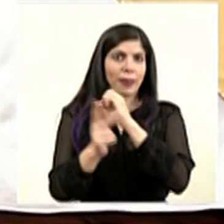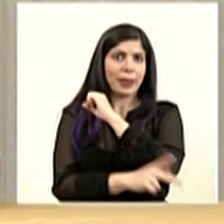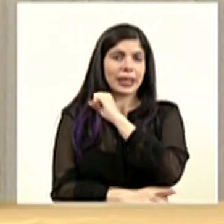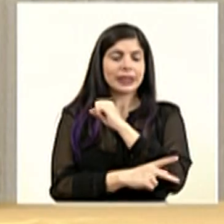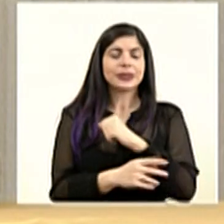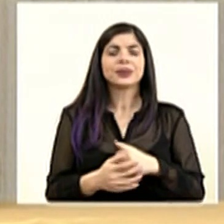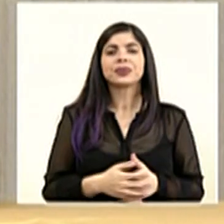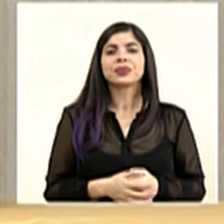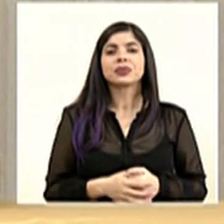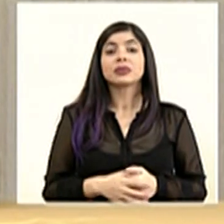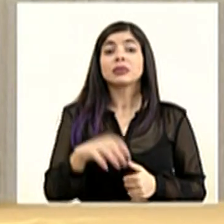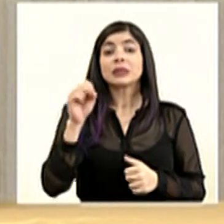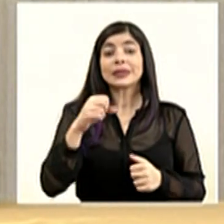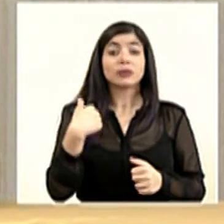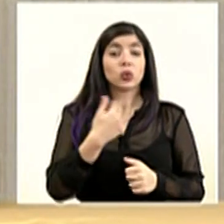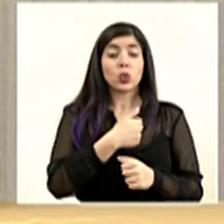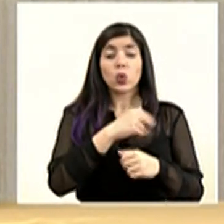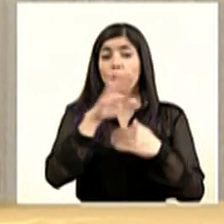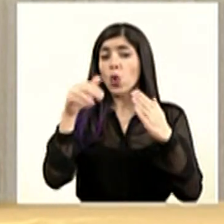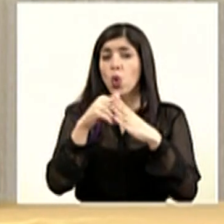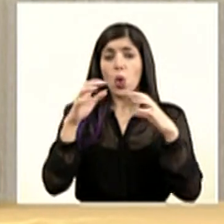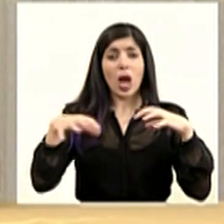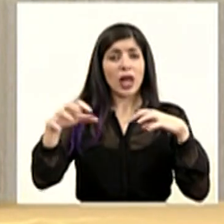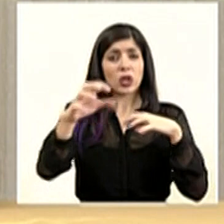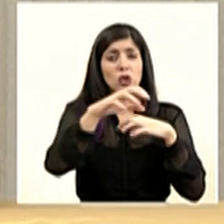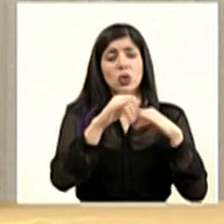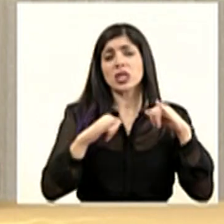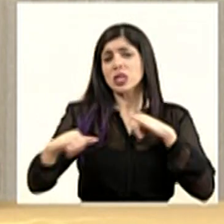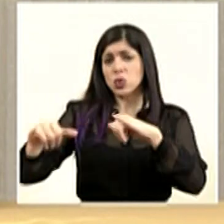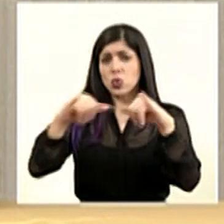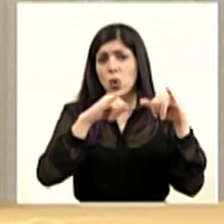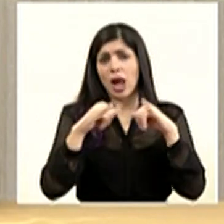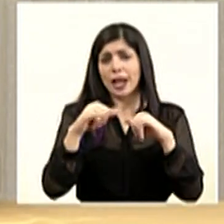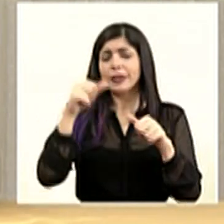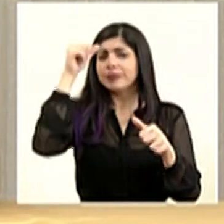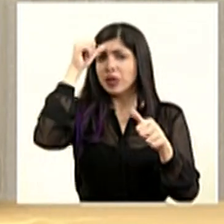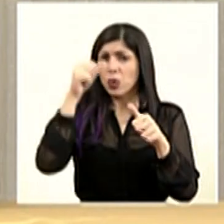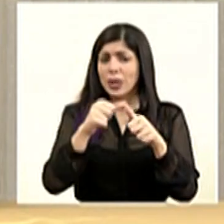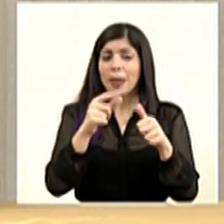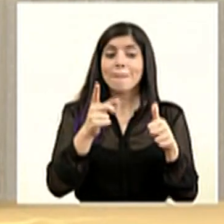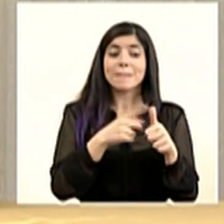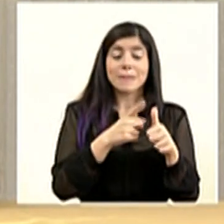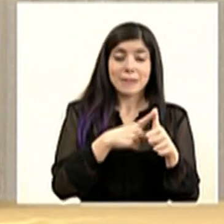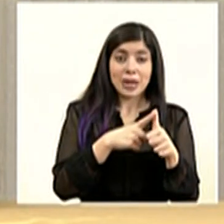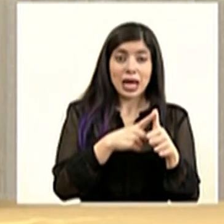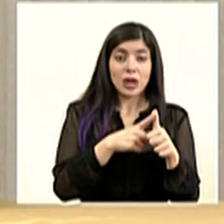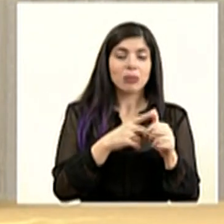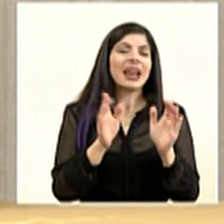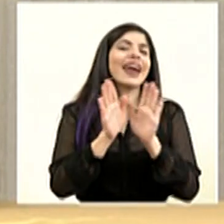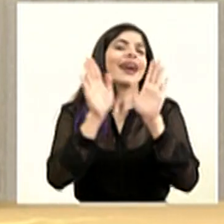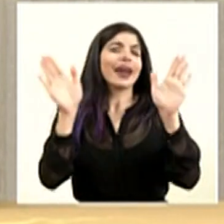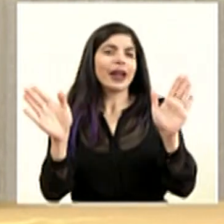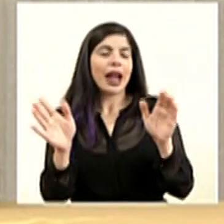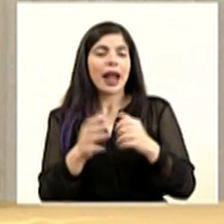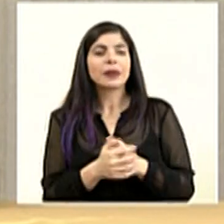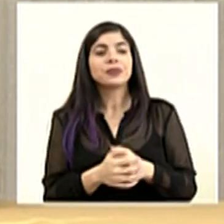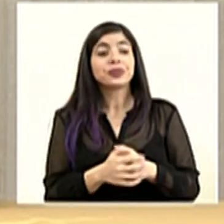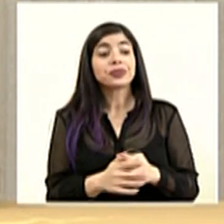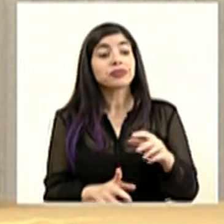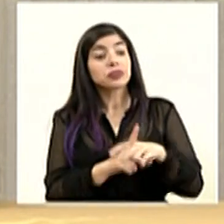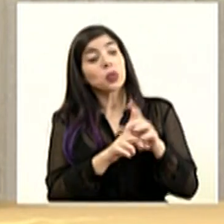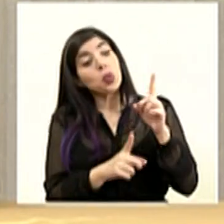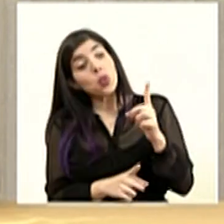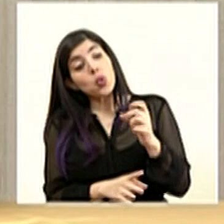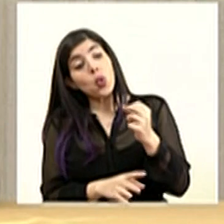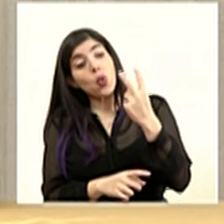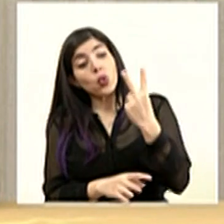Sí, nosotros en todos los cantones igual, recordemos que primero se reportan generalmente un caso, a lo sumo